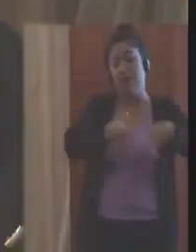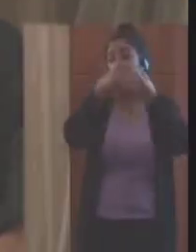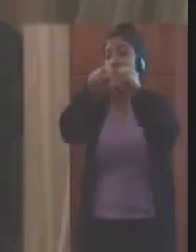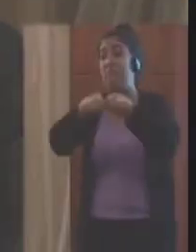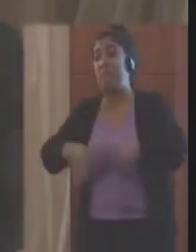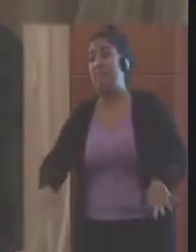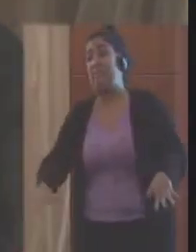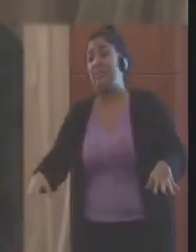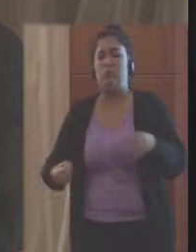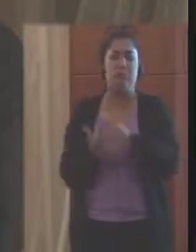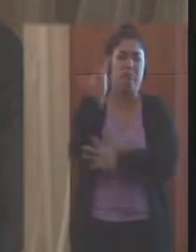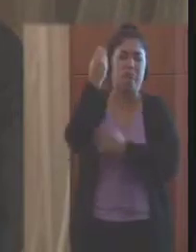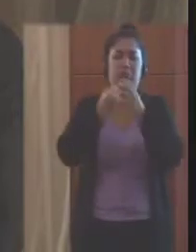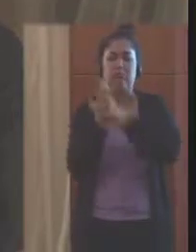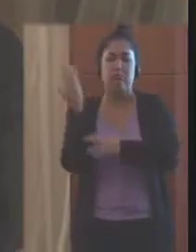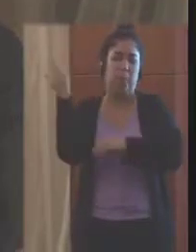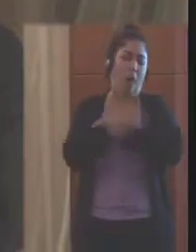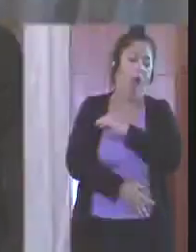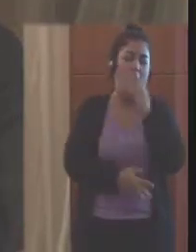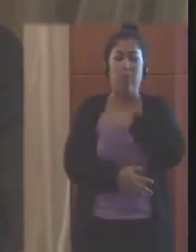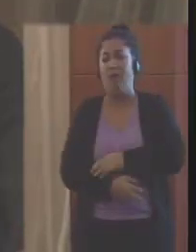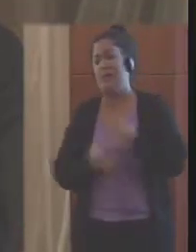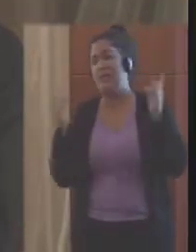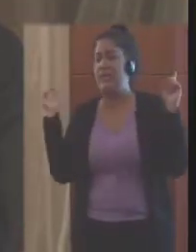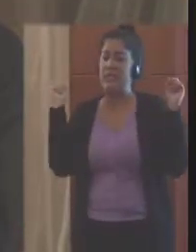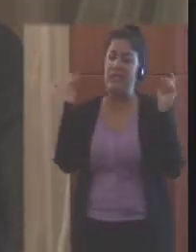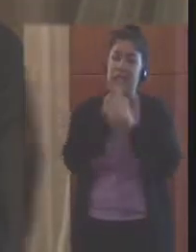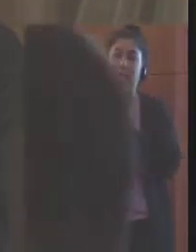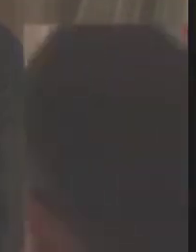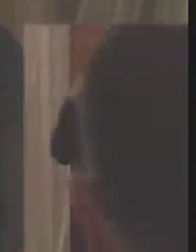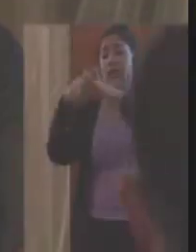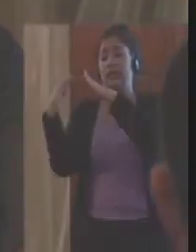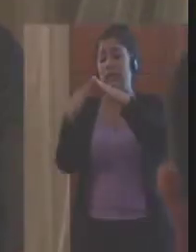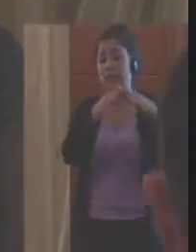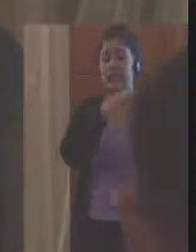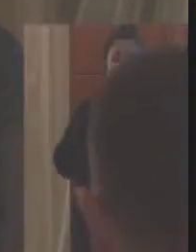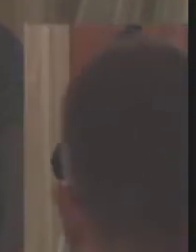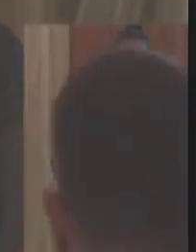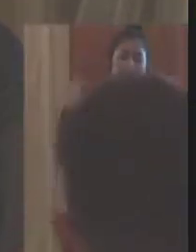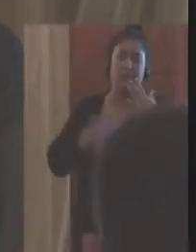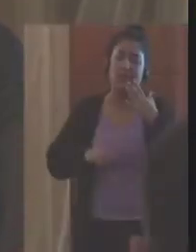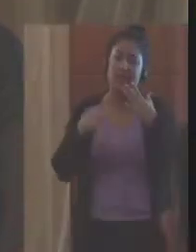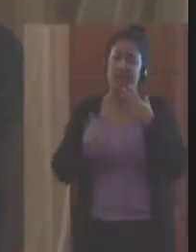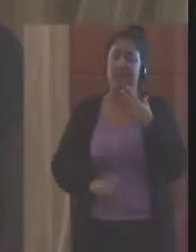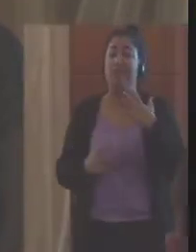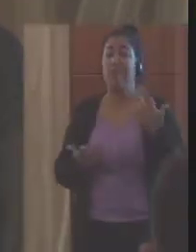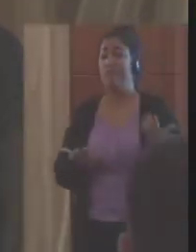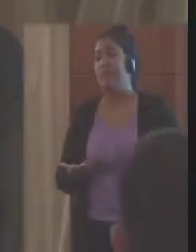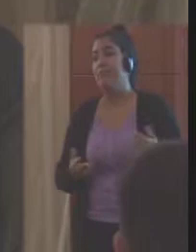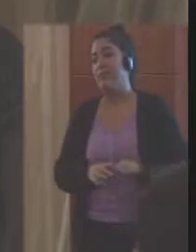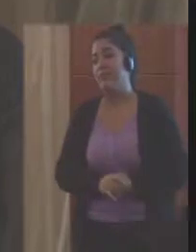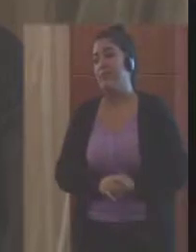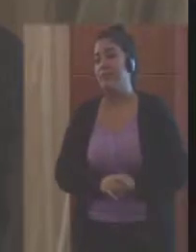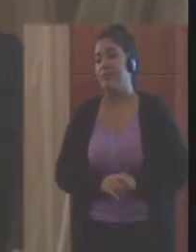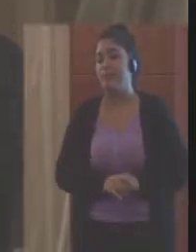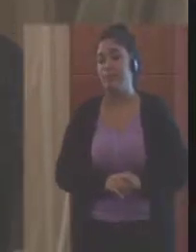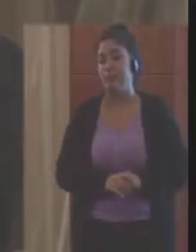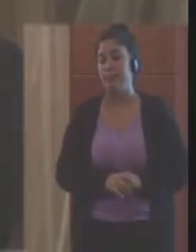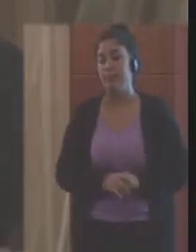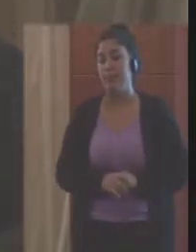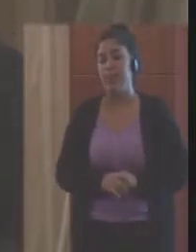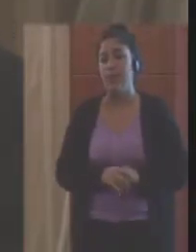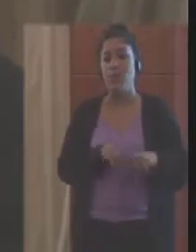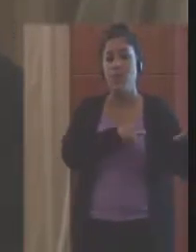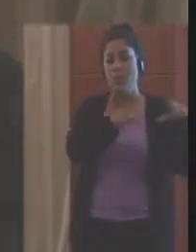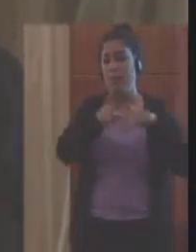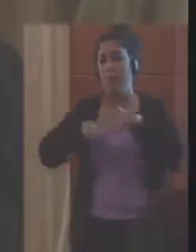las viviendas de aquellas And of personas course, que those tenían una houses estructura that were in, subestándar y aquellas low-lying areas or on the viviendas que riverbanks estaban were en washed away.